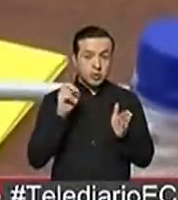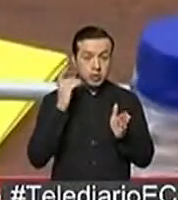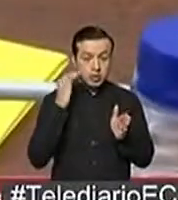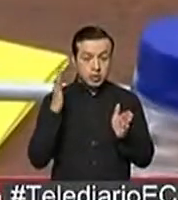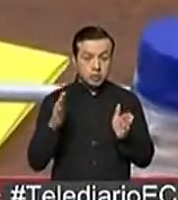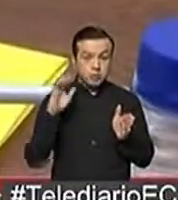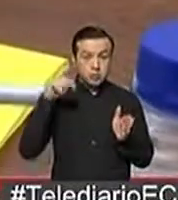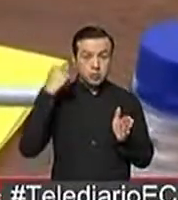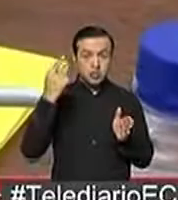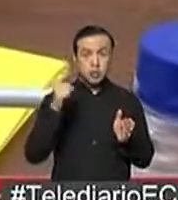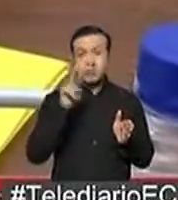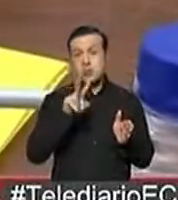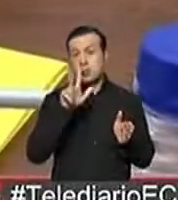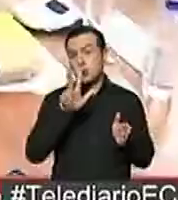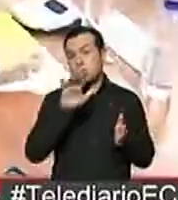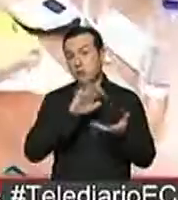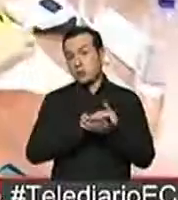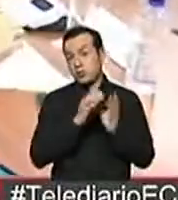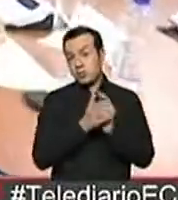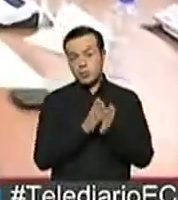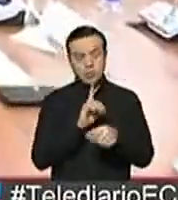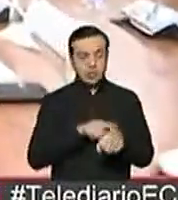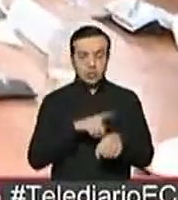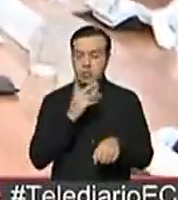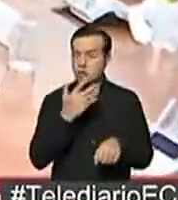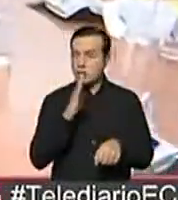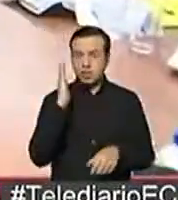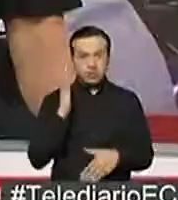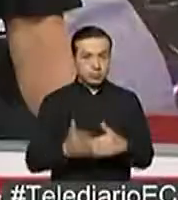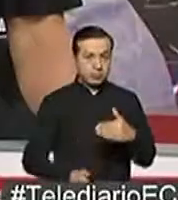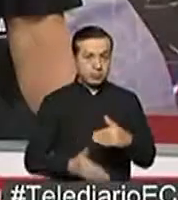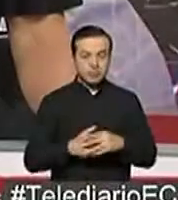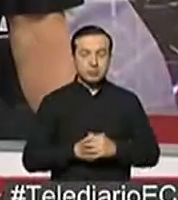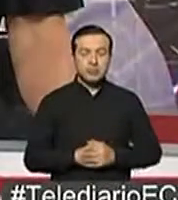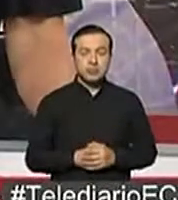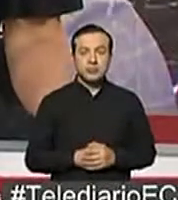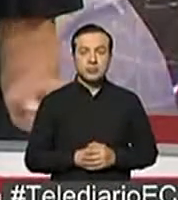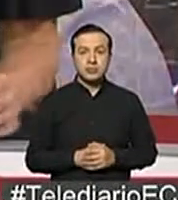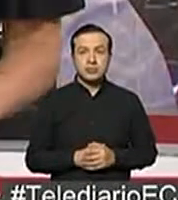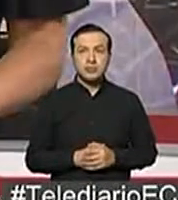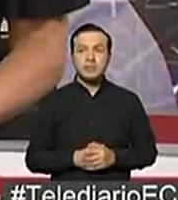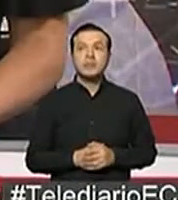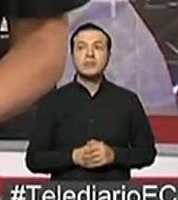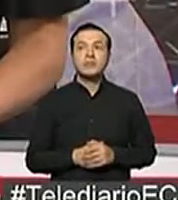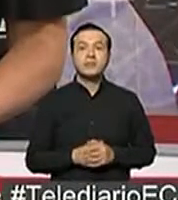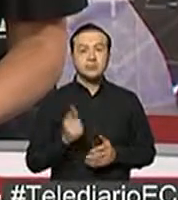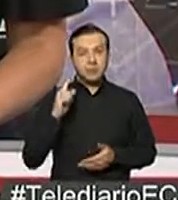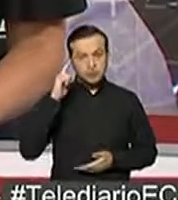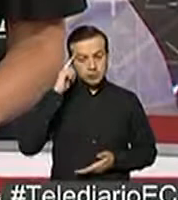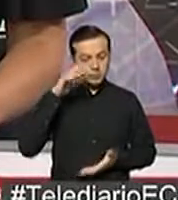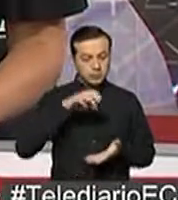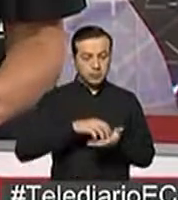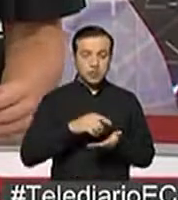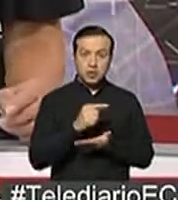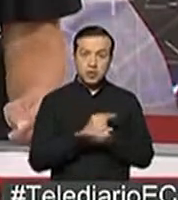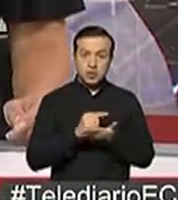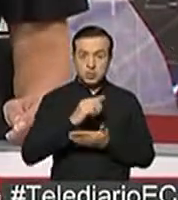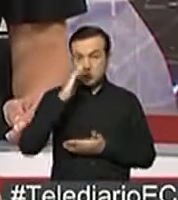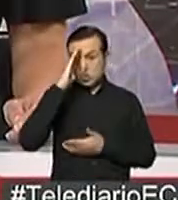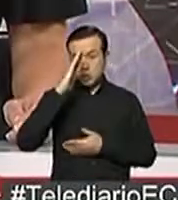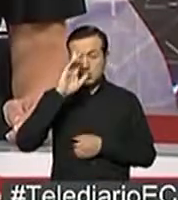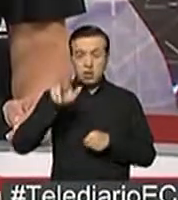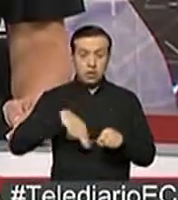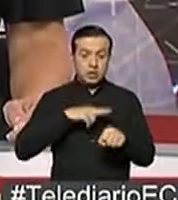el próximo 23 de noviembre. Alex Llanos, Medios Públicos. En relación a este tema, el gobernador del Guayas y la Policía